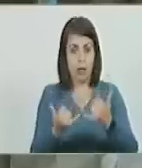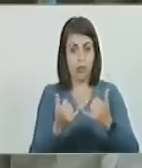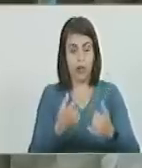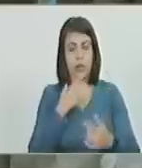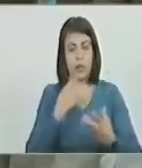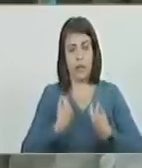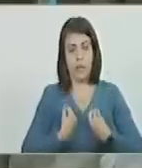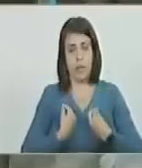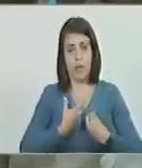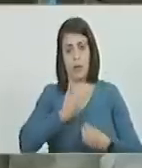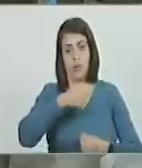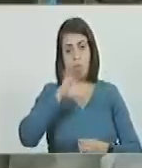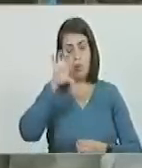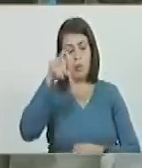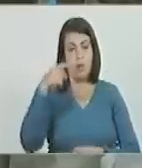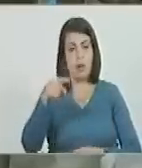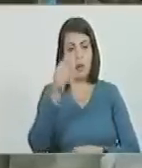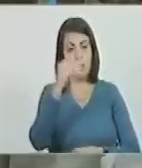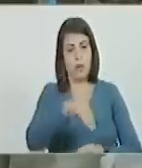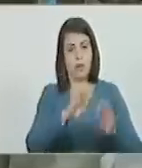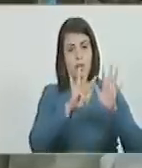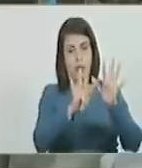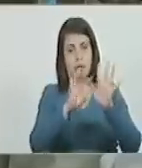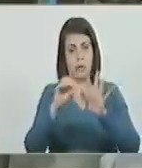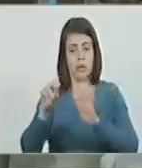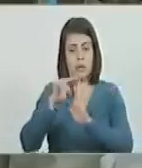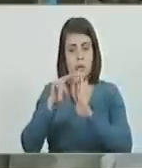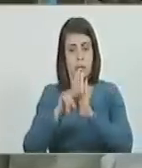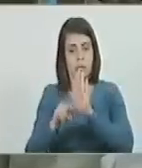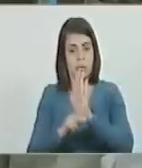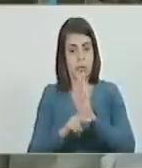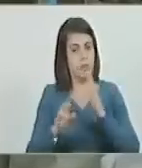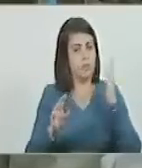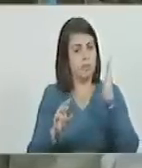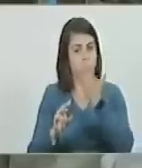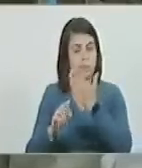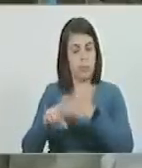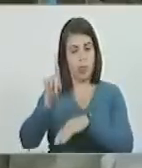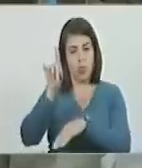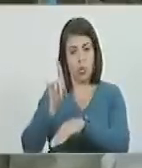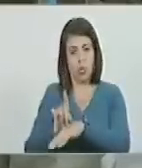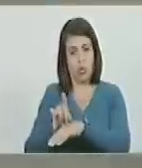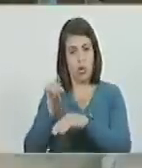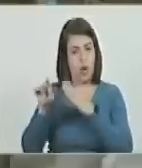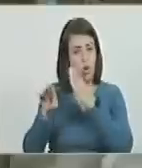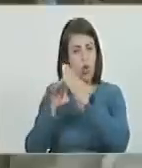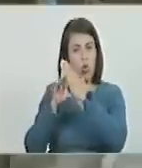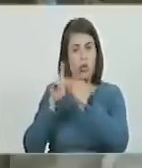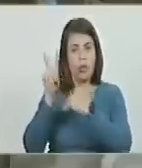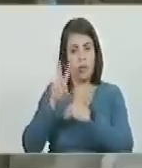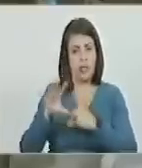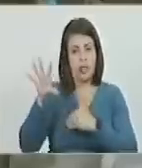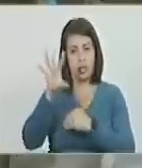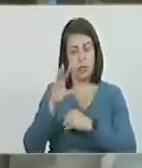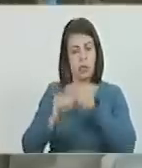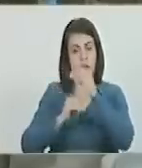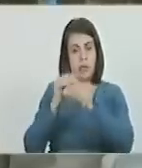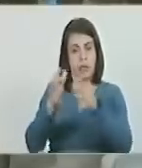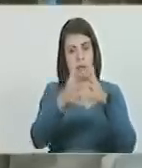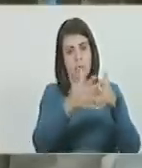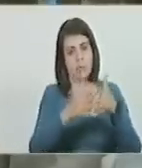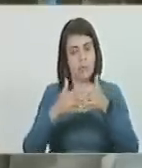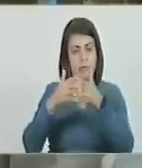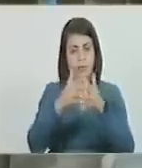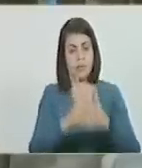vive nuestro país, donde existen más de 900 medidas coercitivas unilaterales que han impuesto el hegemón